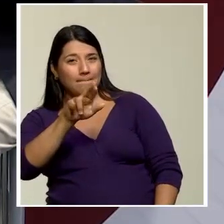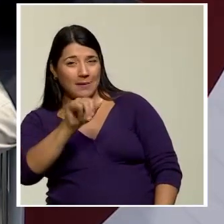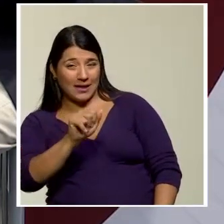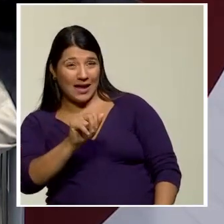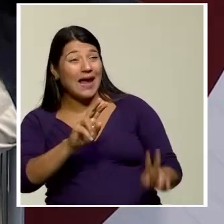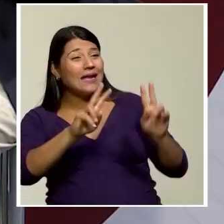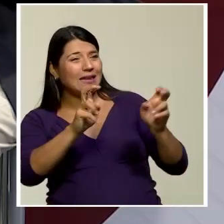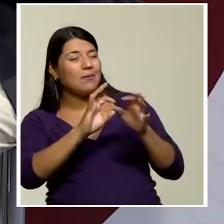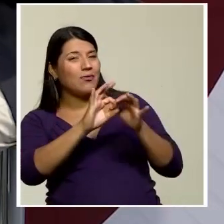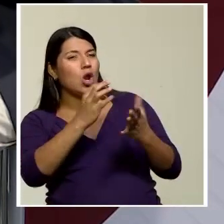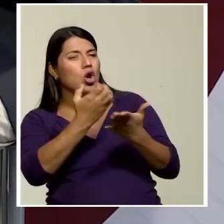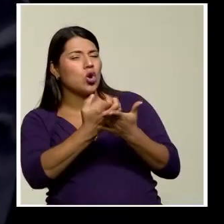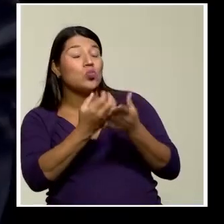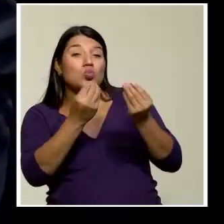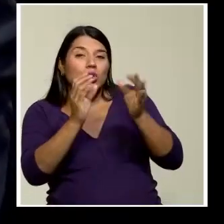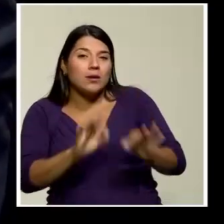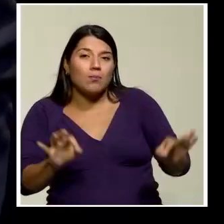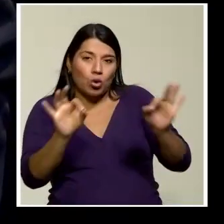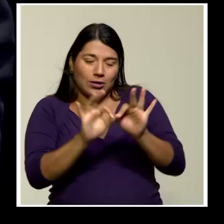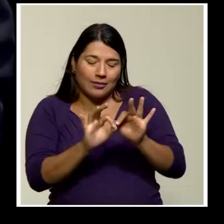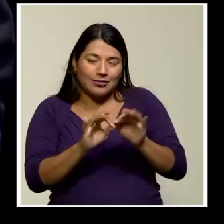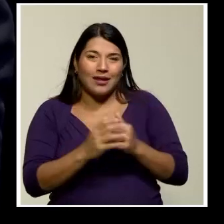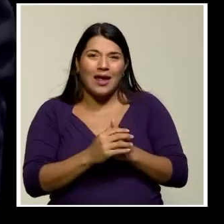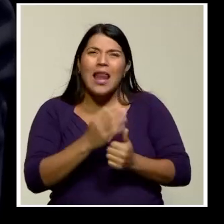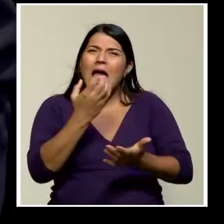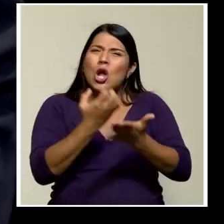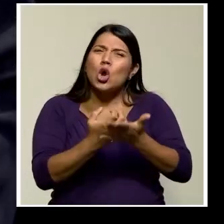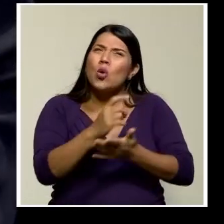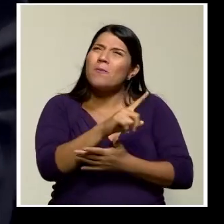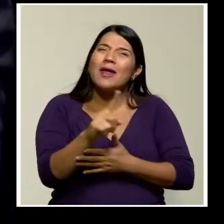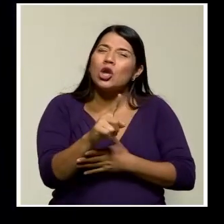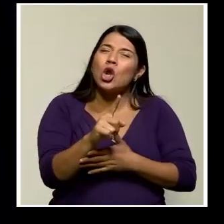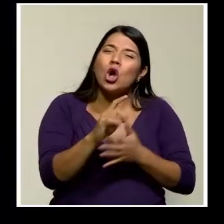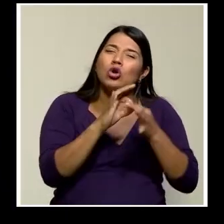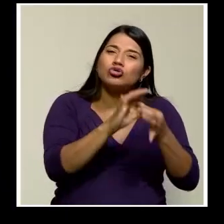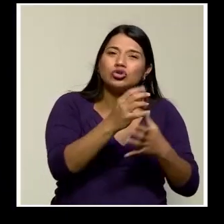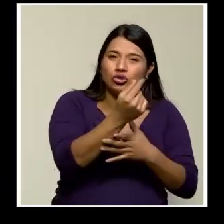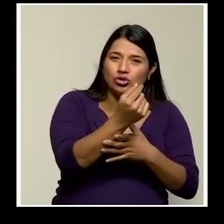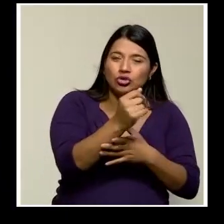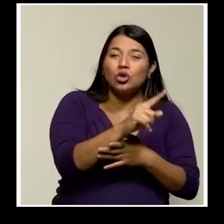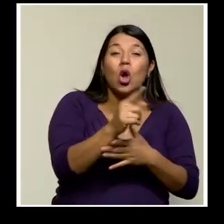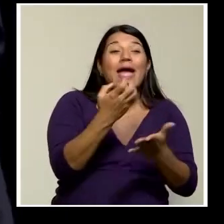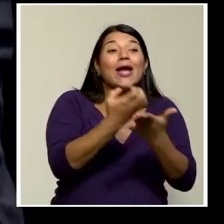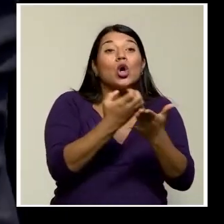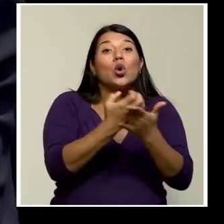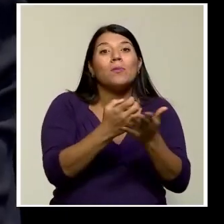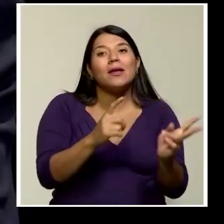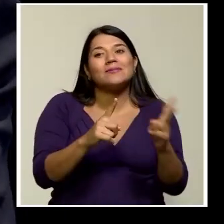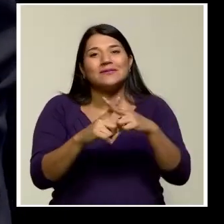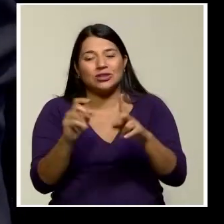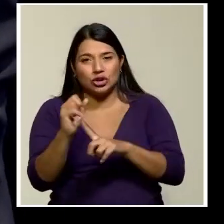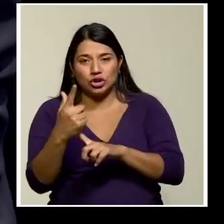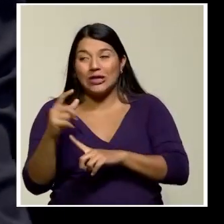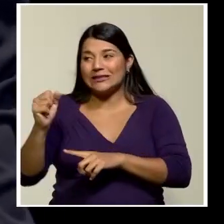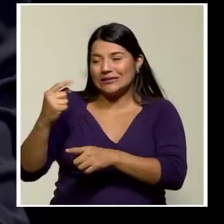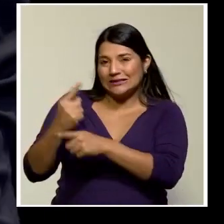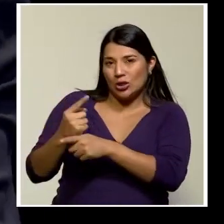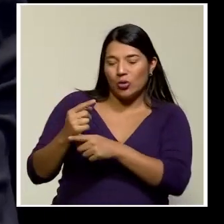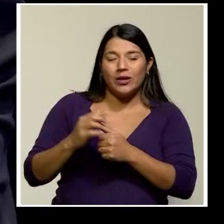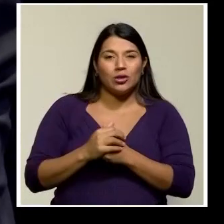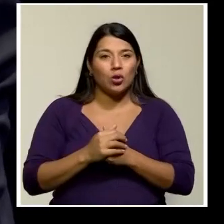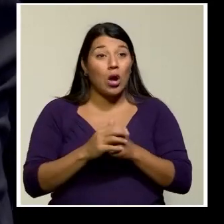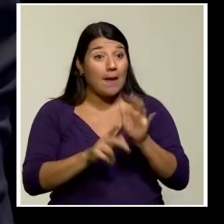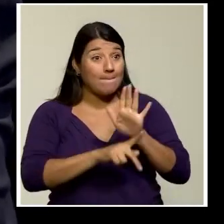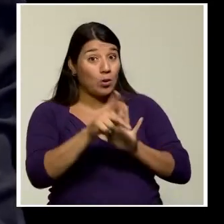evidentemente clave, y la economía no pensada en términos de números, sino la economía aplicada a lo social. Así es. En el